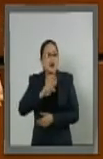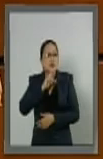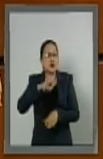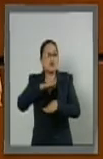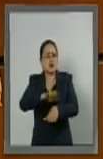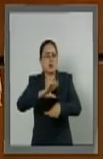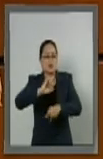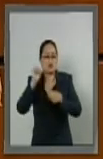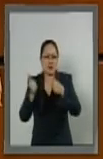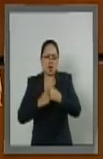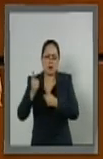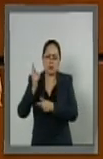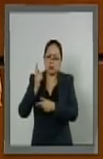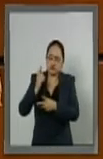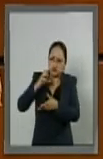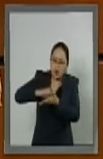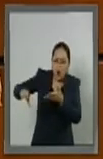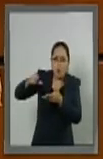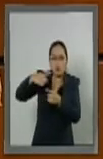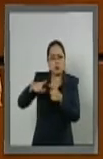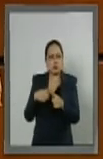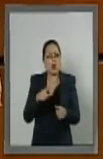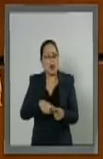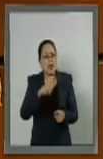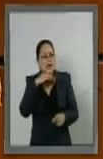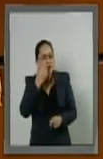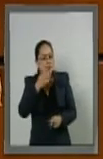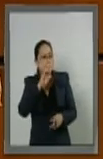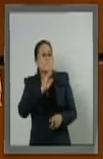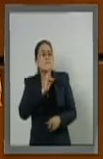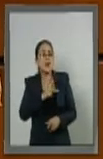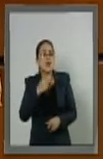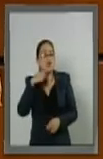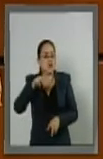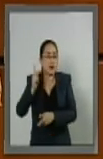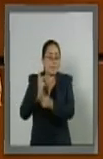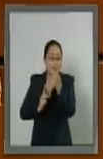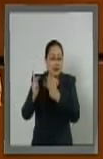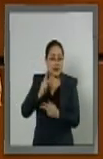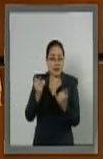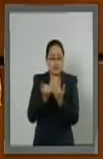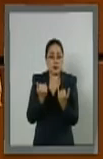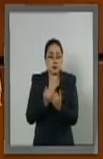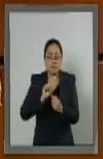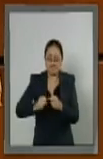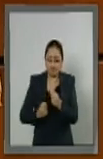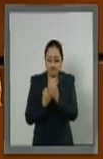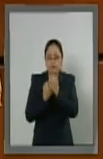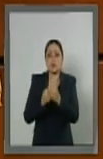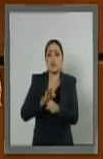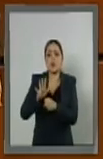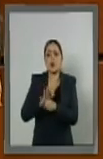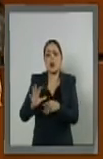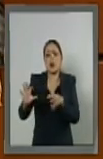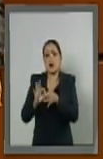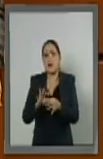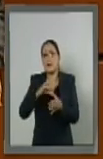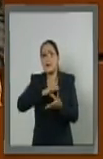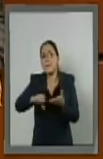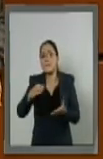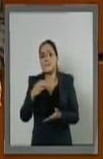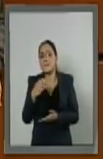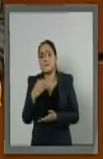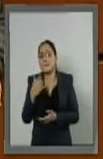de insumos, facilitan el acceso al crédito y por supuesto que consolidan las compras, válgame